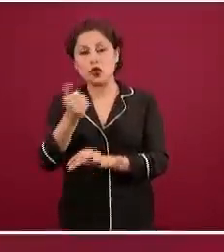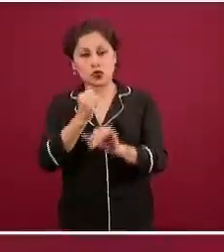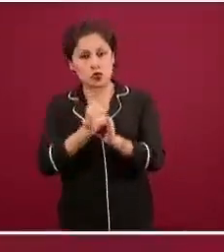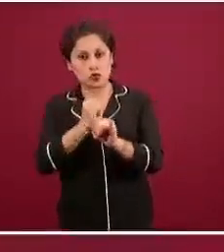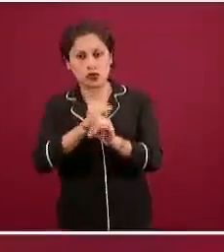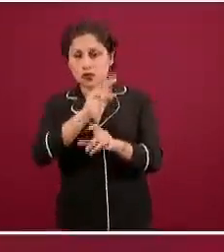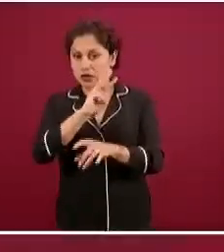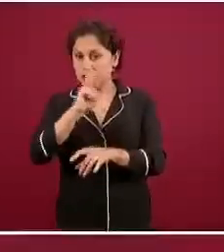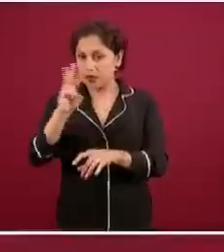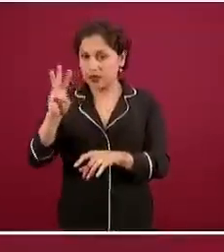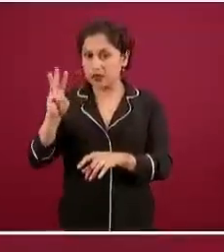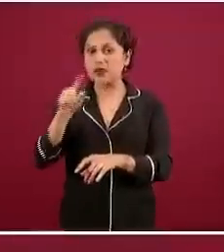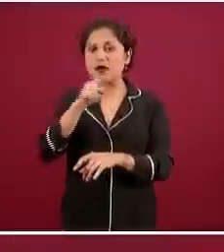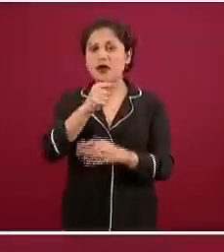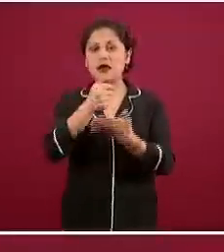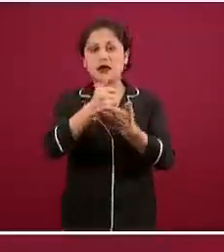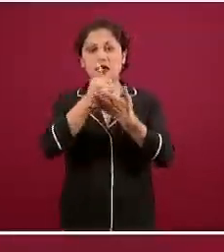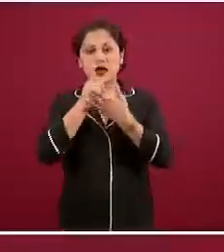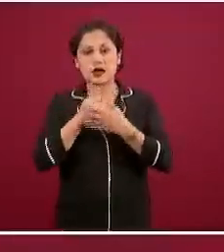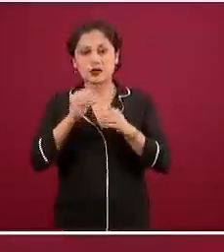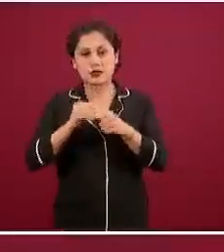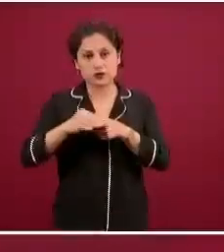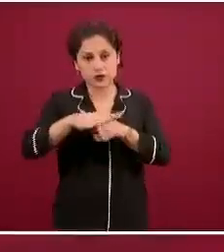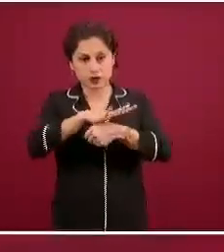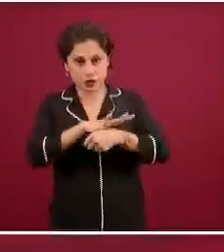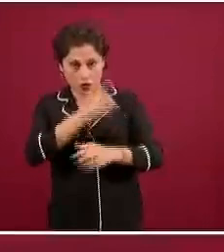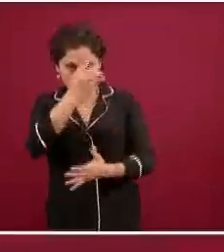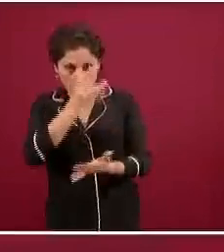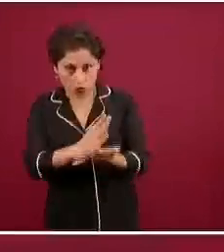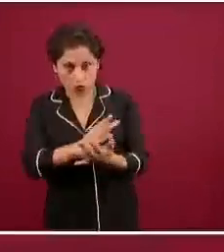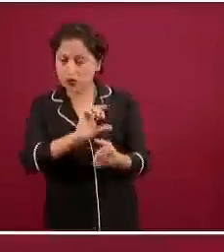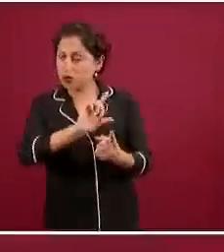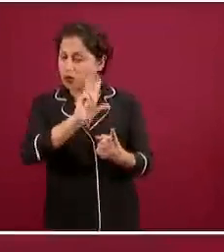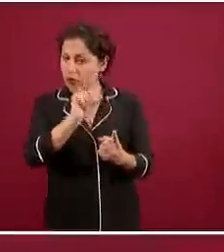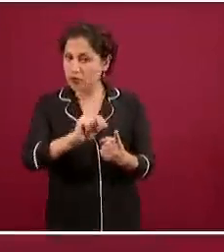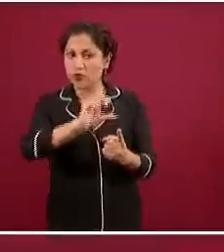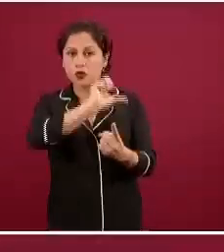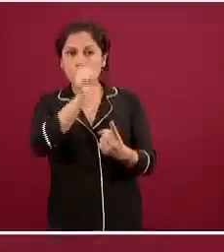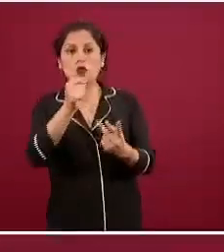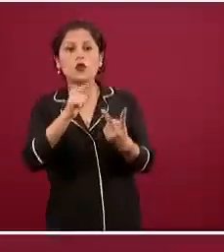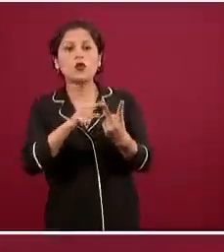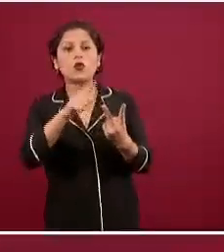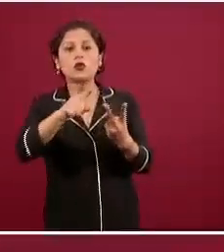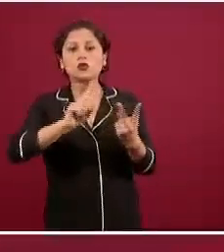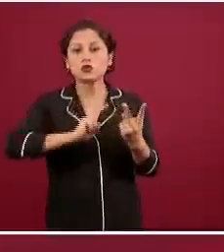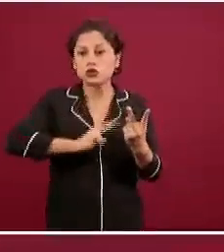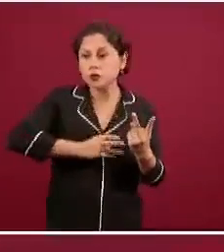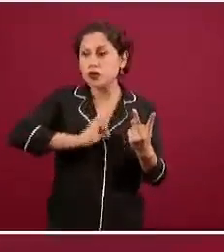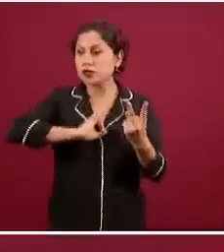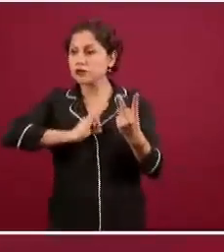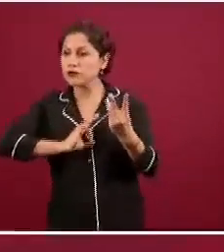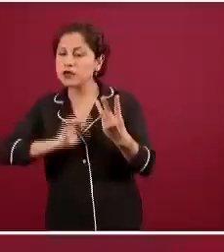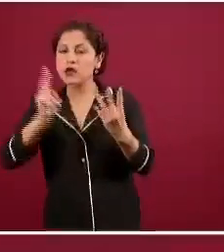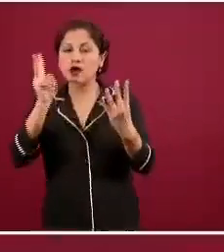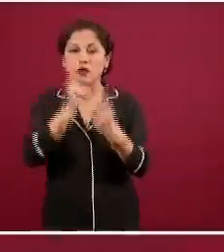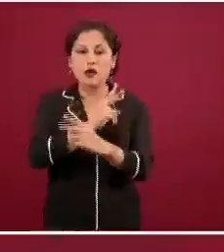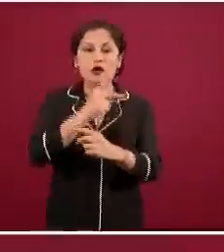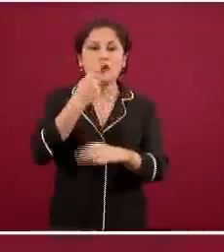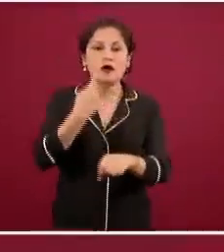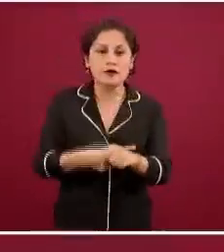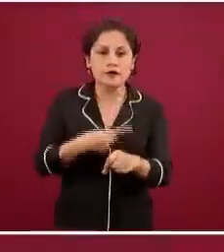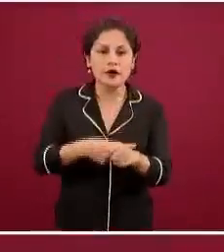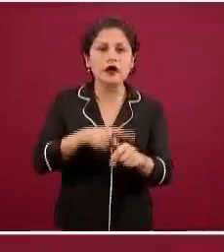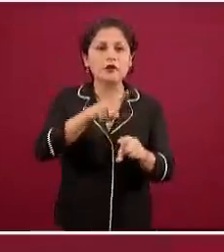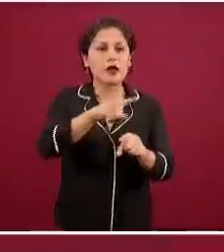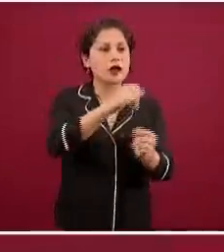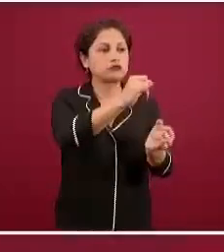vamos a vigilar no solamente COVID-19, sino además otros virus respiratorios con potencial